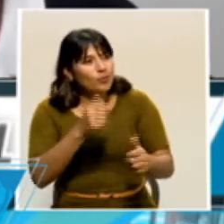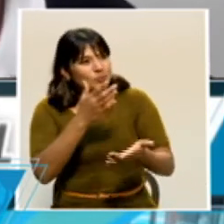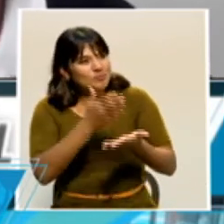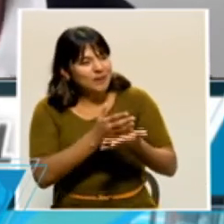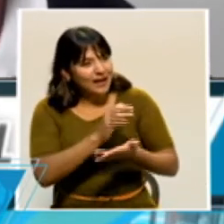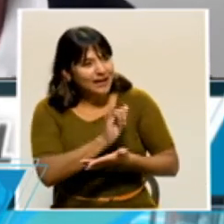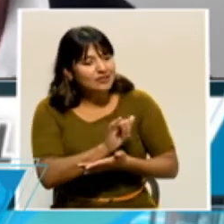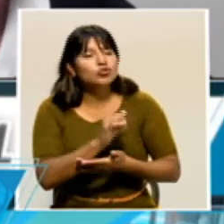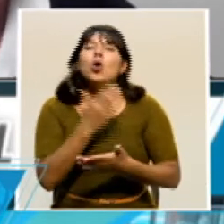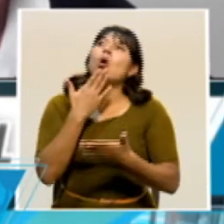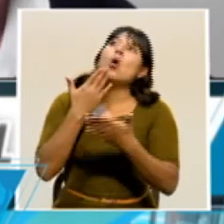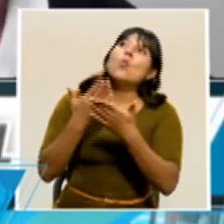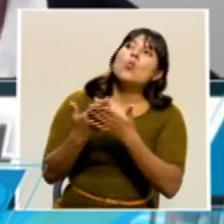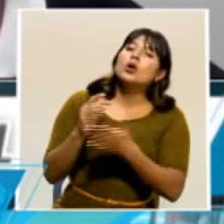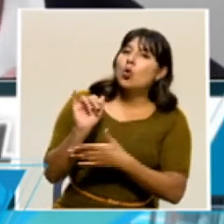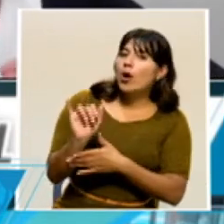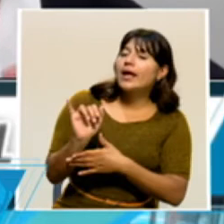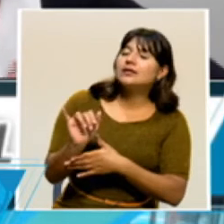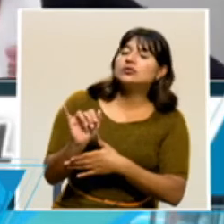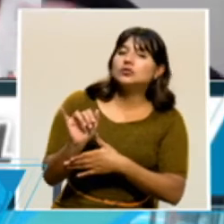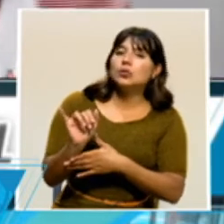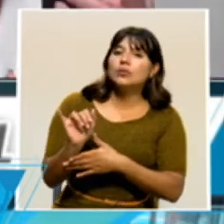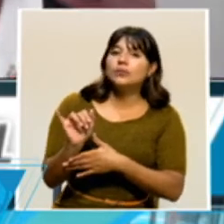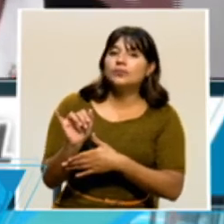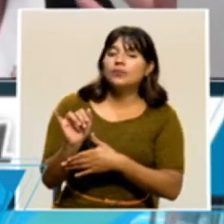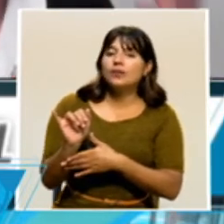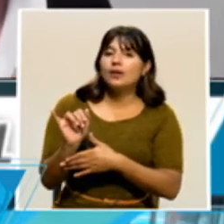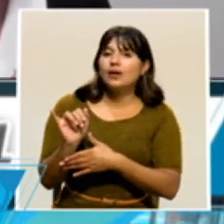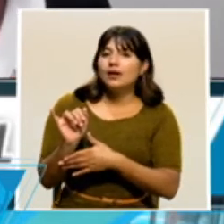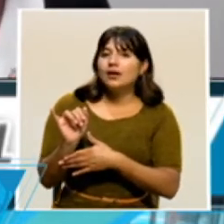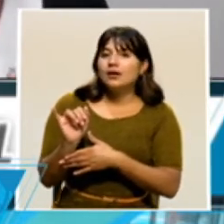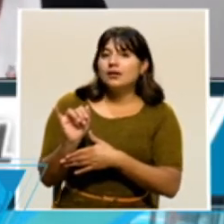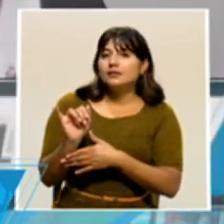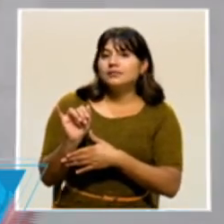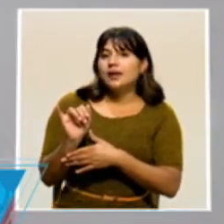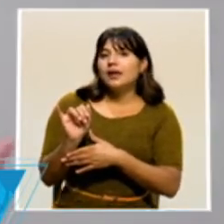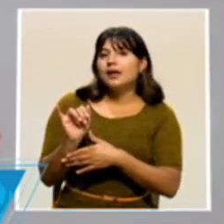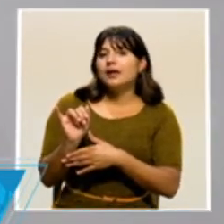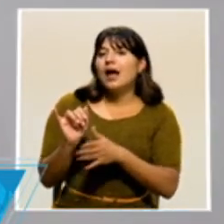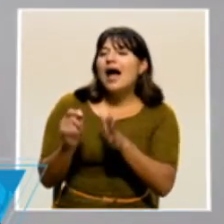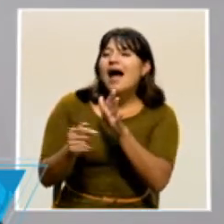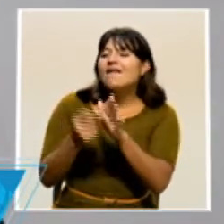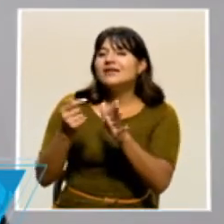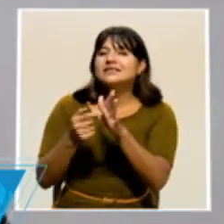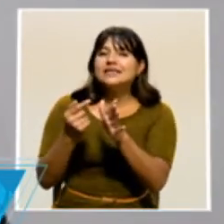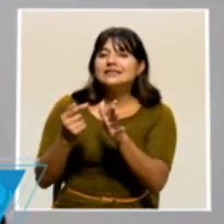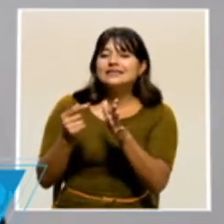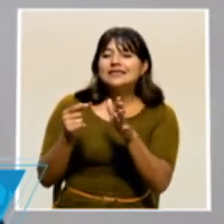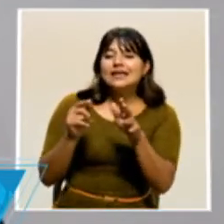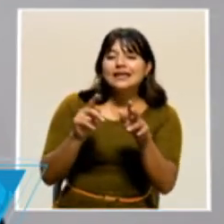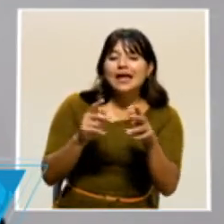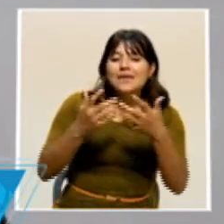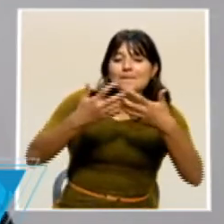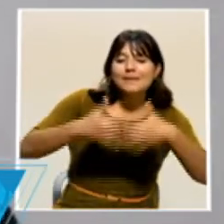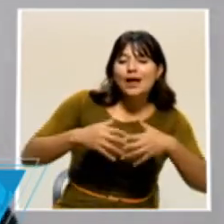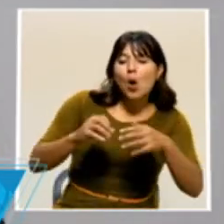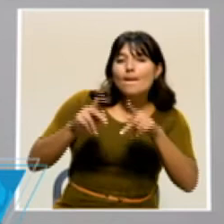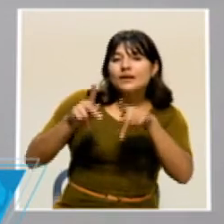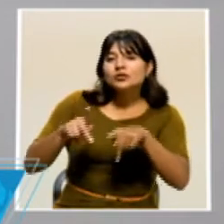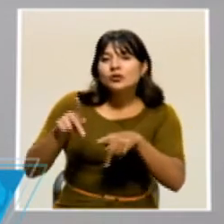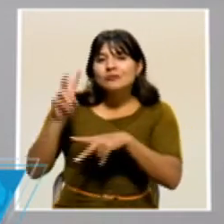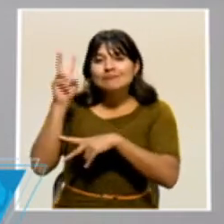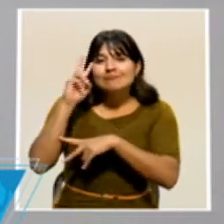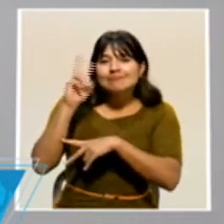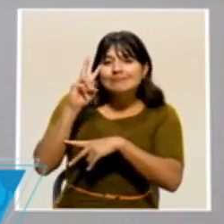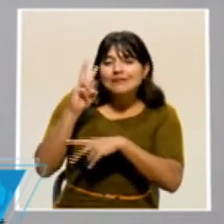esos portillos son, digamos, están ahí en las leyes, ¿verdad? Entonces, con cultura